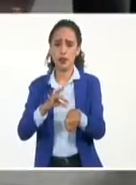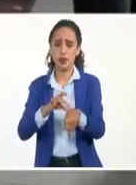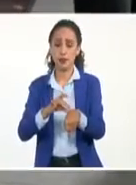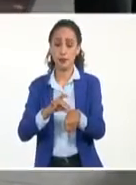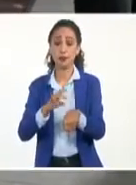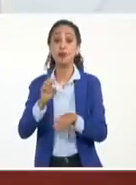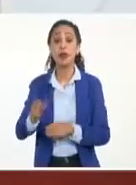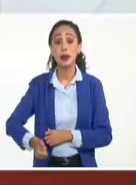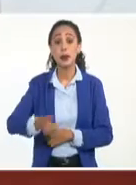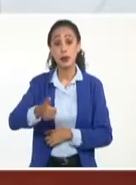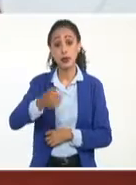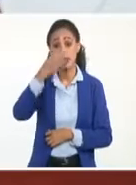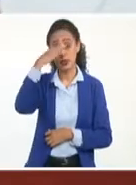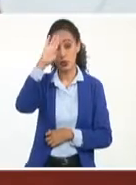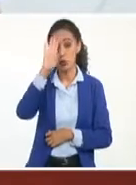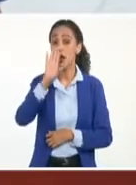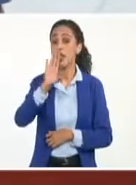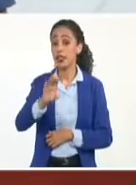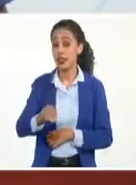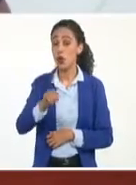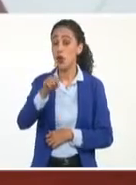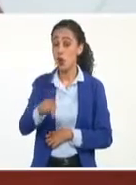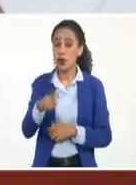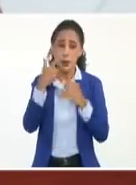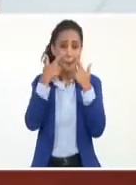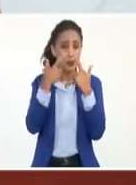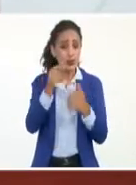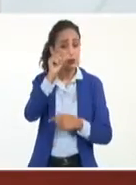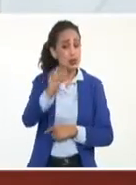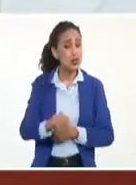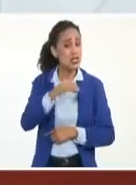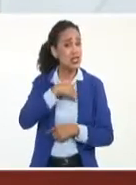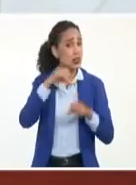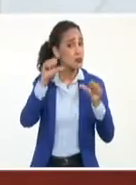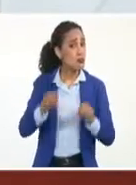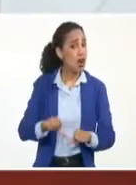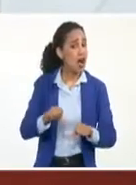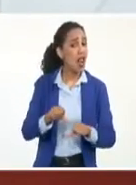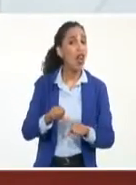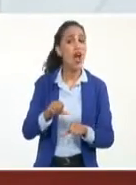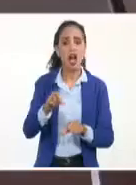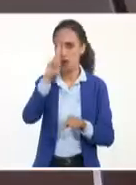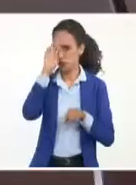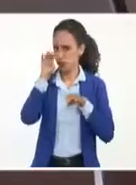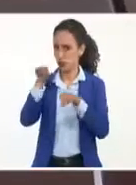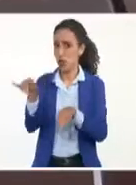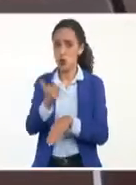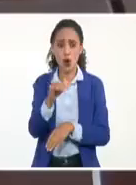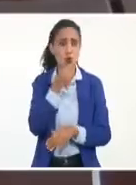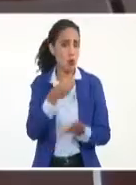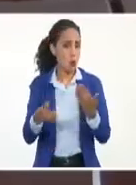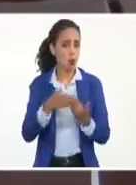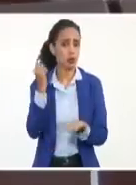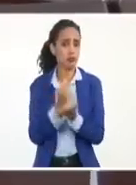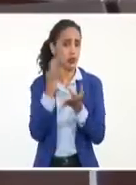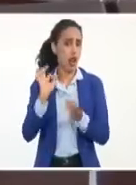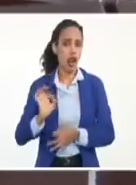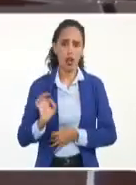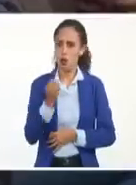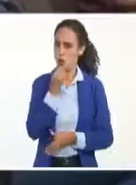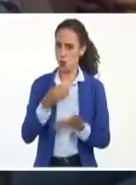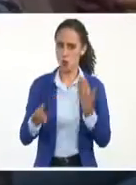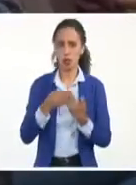mandatario reiteró que hoy resulta imprescindible el ingreso oportuno tanto de los confirmados como de los sospechosos. En tanto, el